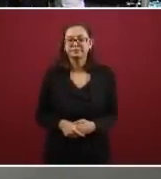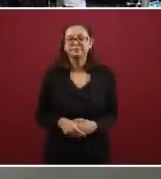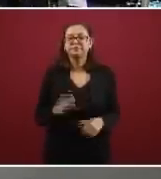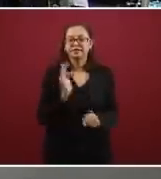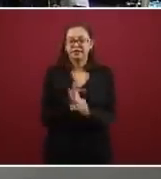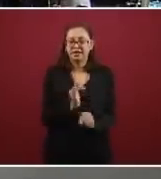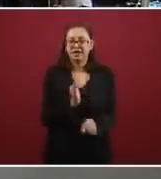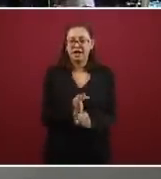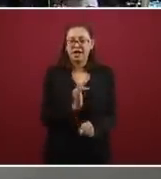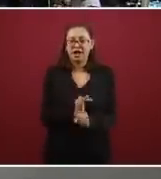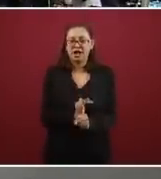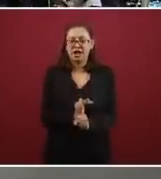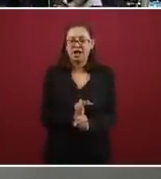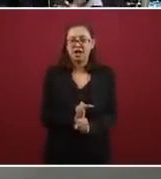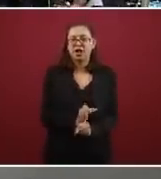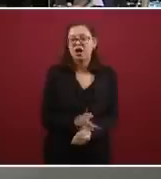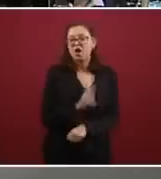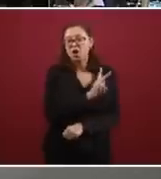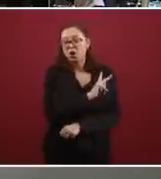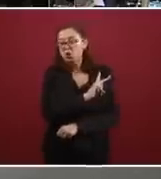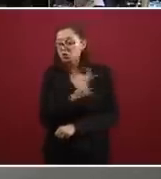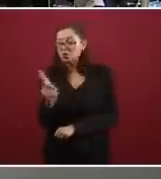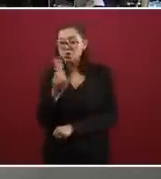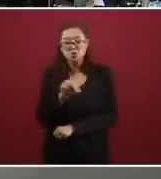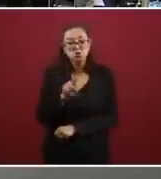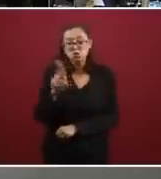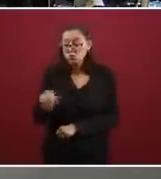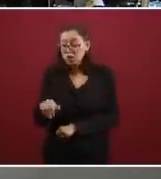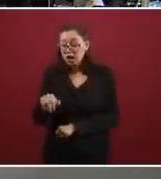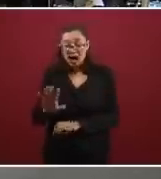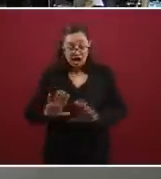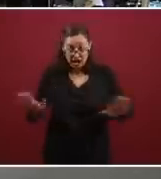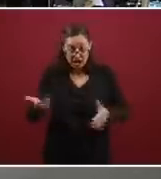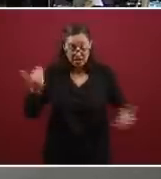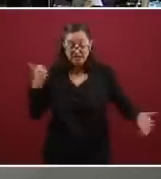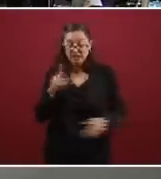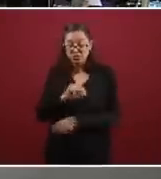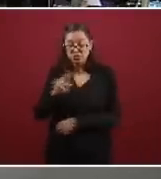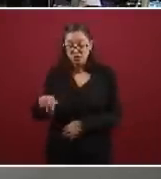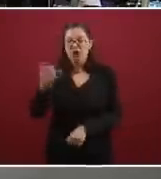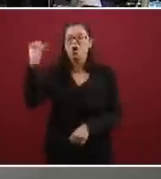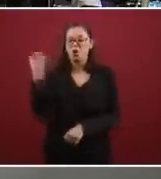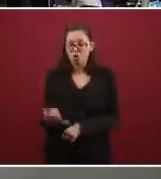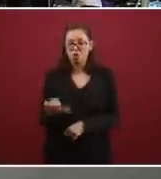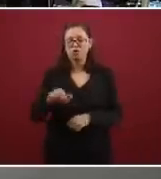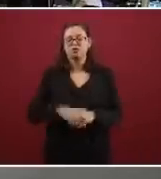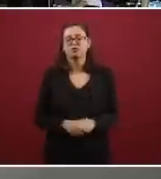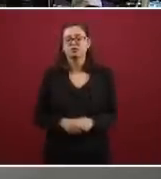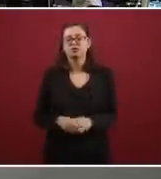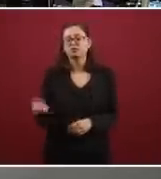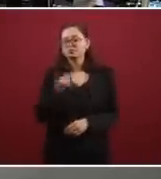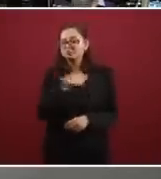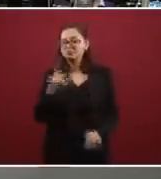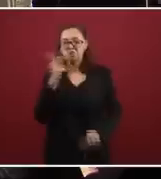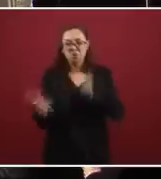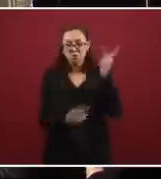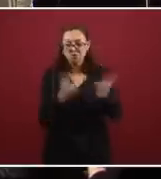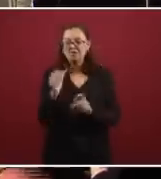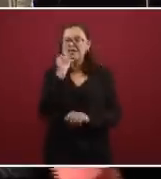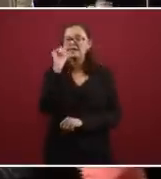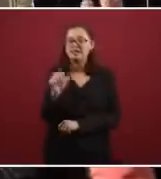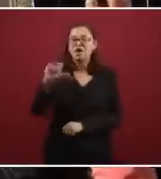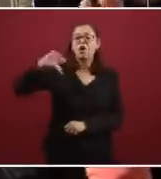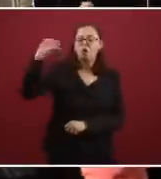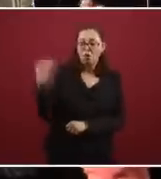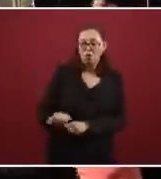Ahorita, todas las que nunca han hablado, ¿sale? Las que nunca han preguntado. Este